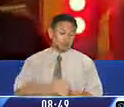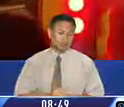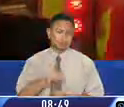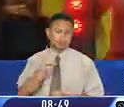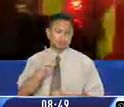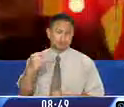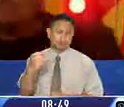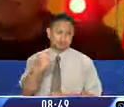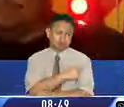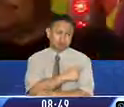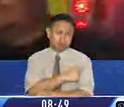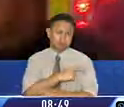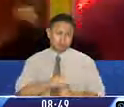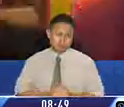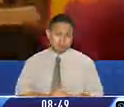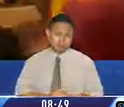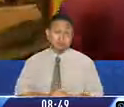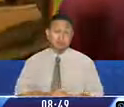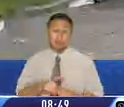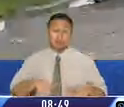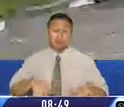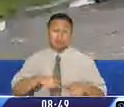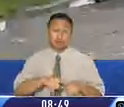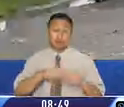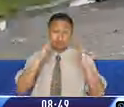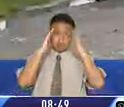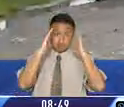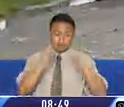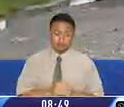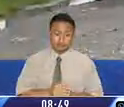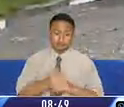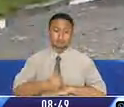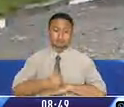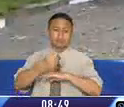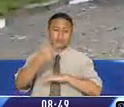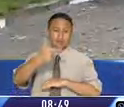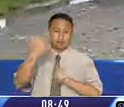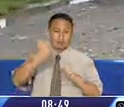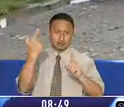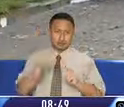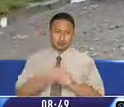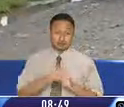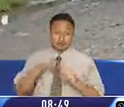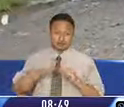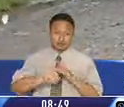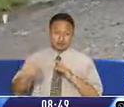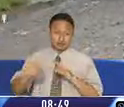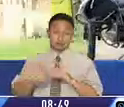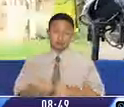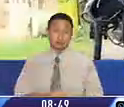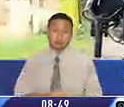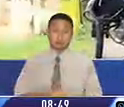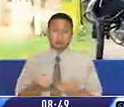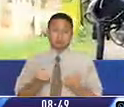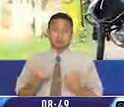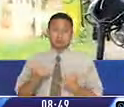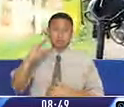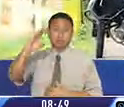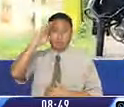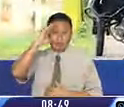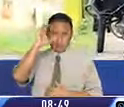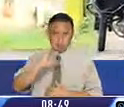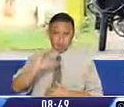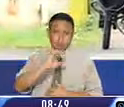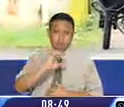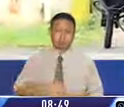leves, siendo atendida en el lugar, mientras que el autor de los disparos mortales fugó de la escena del crimen y ahora es buscado intensamente por